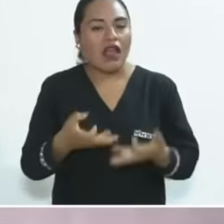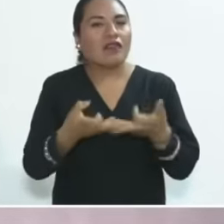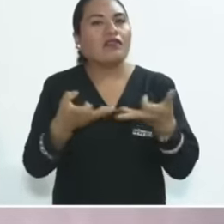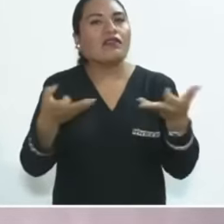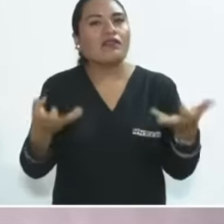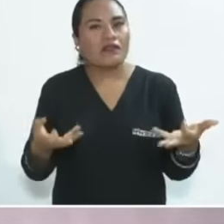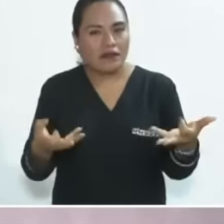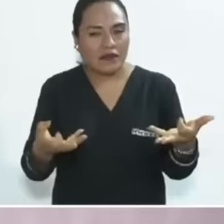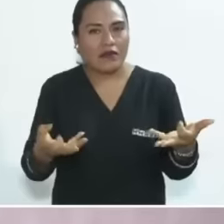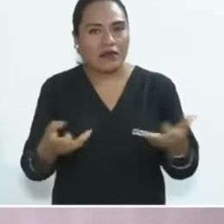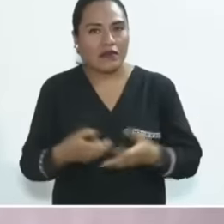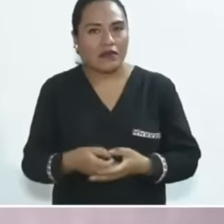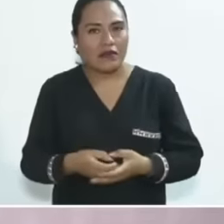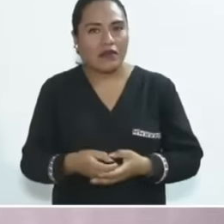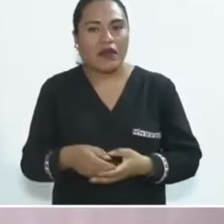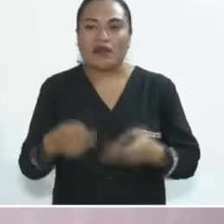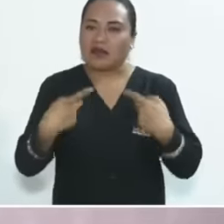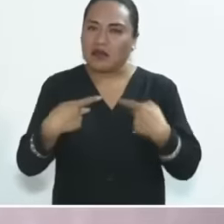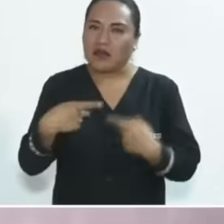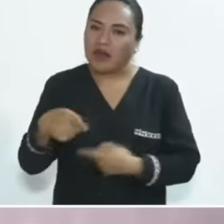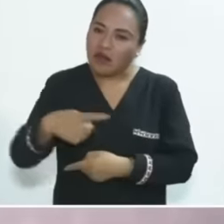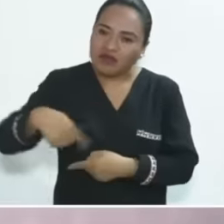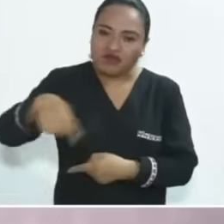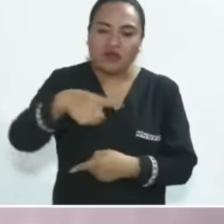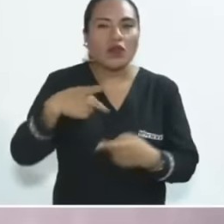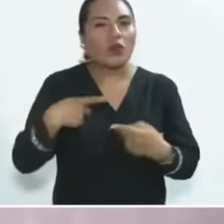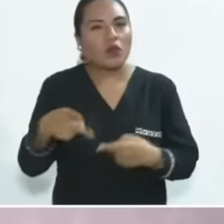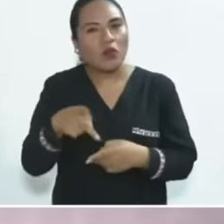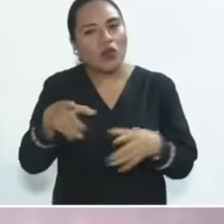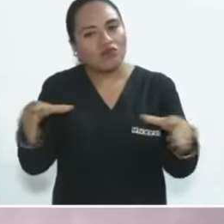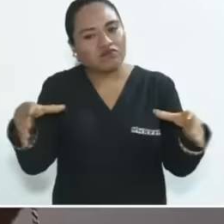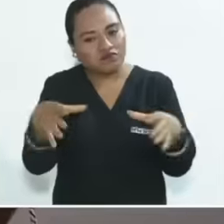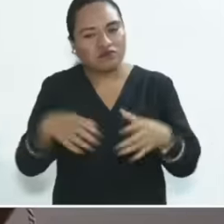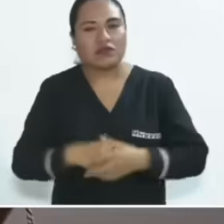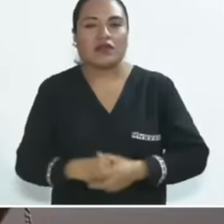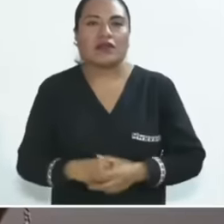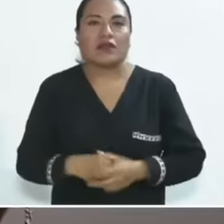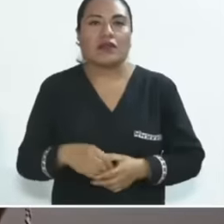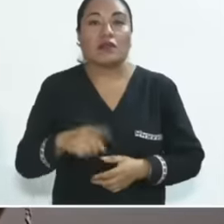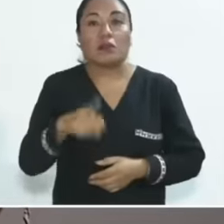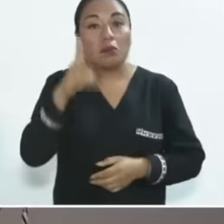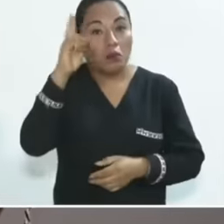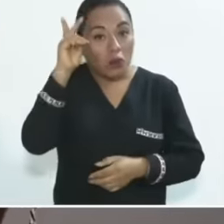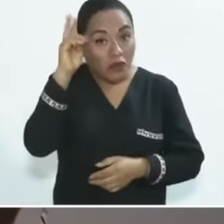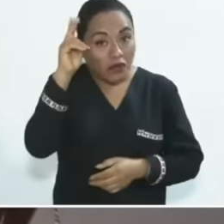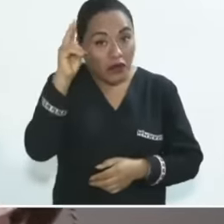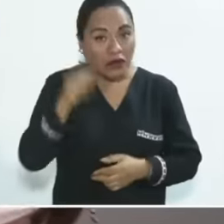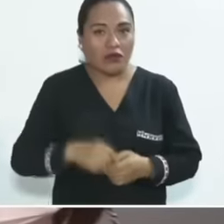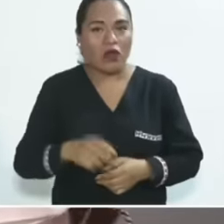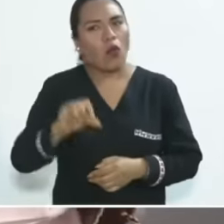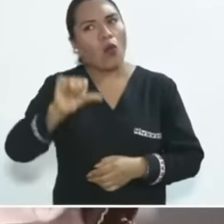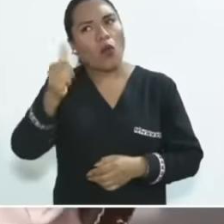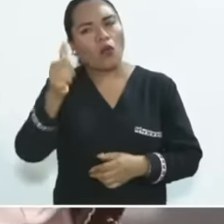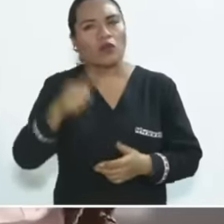siendo comunal. Y luego Porfirio Díaz, que en otras